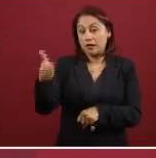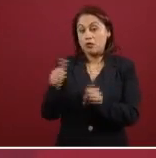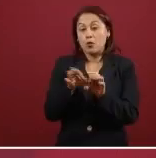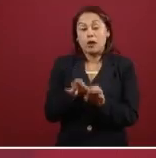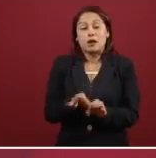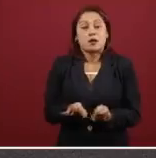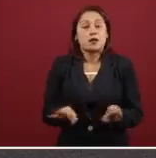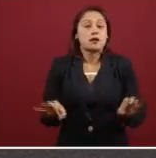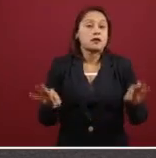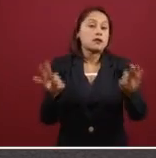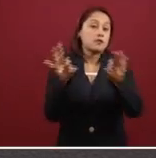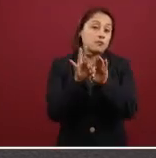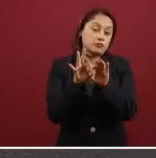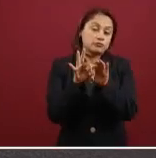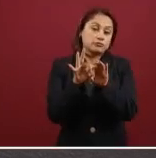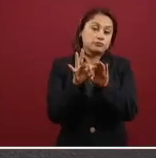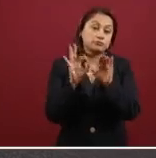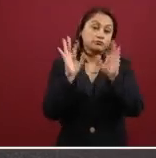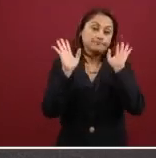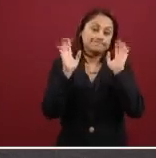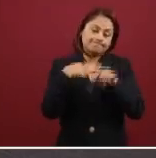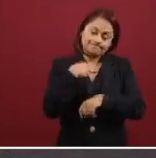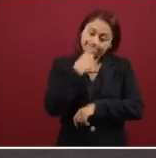verdad. Y